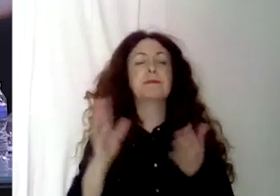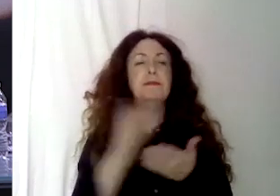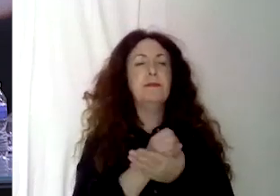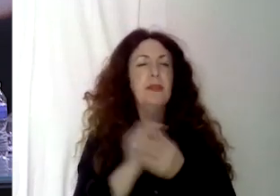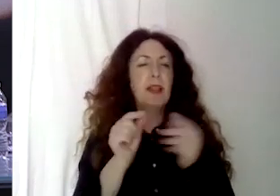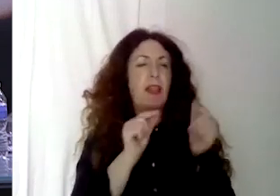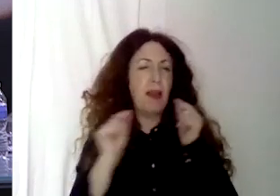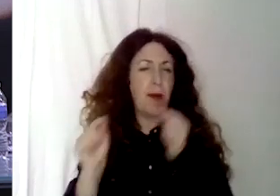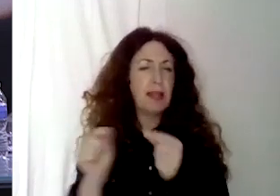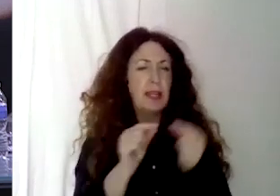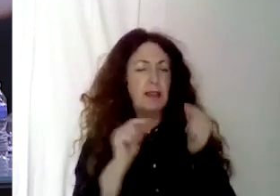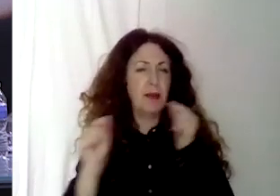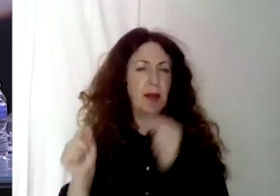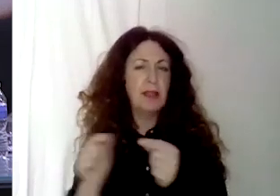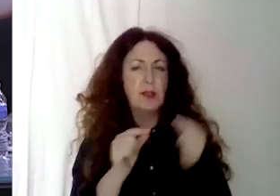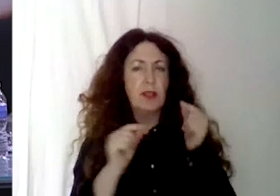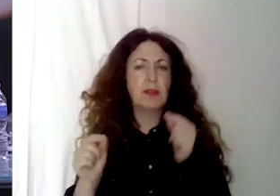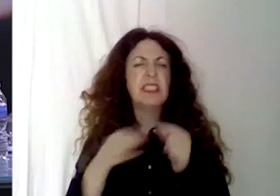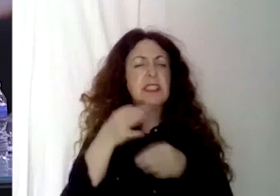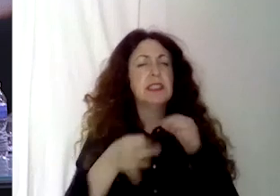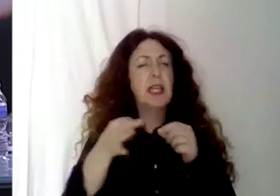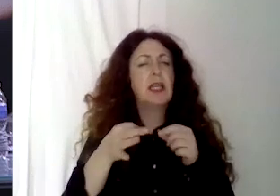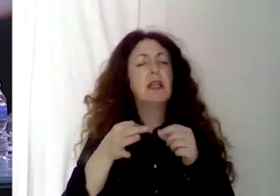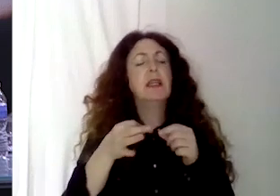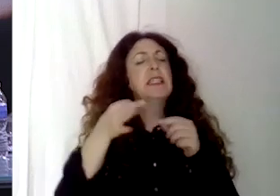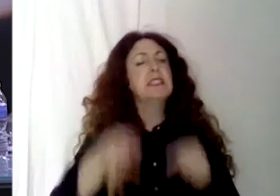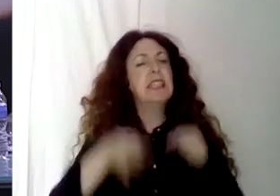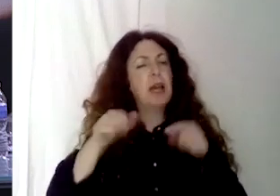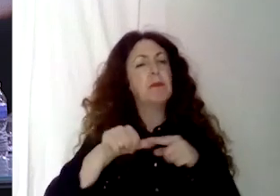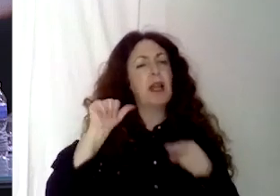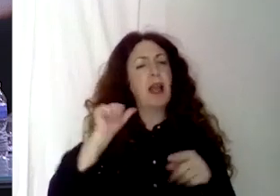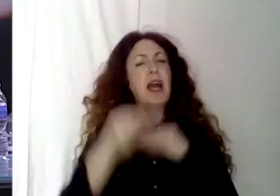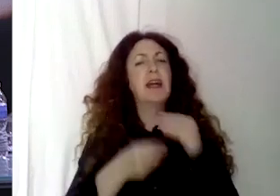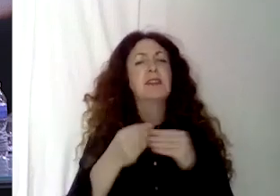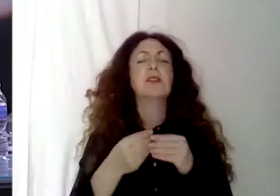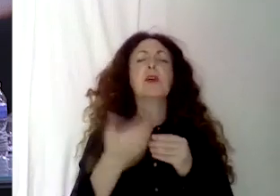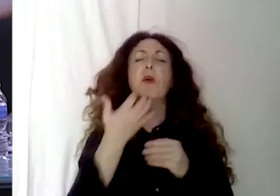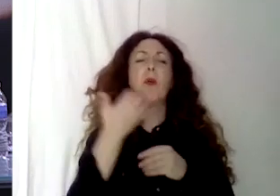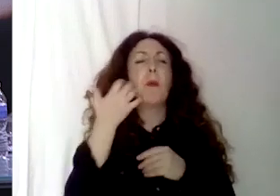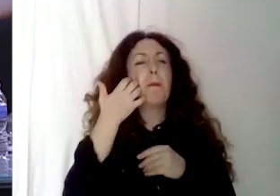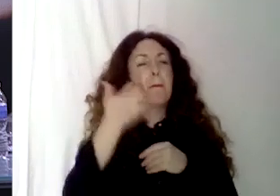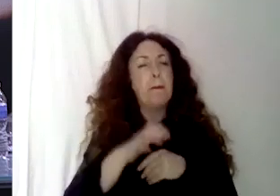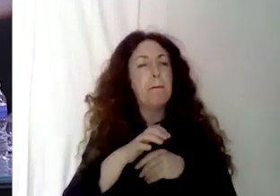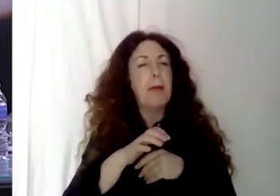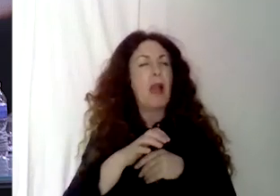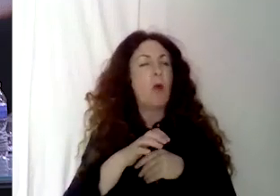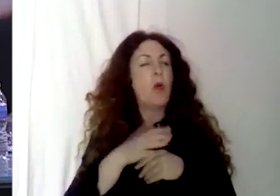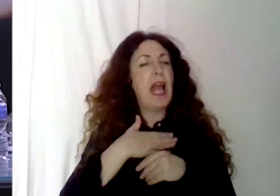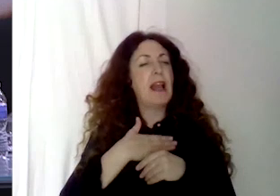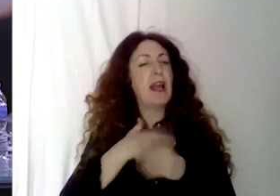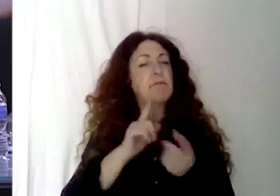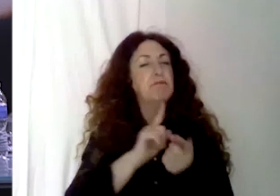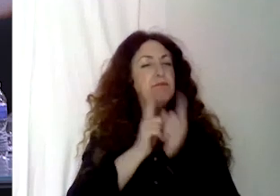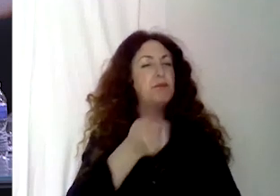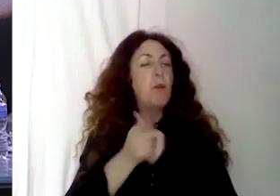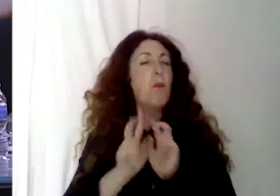debates que en el Instituto Barbour han hecho siempre sobre la peculiaridad del desarrollo de la modernidad en